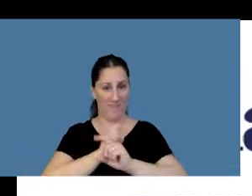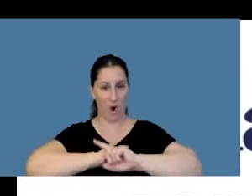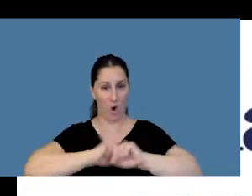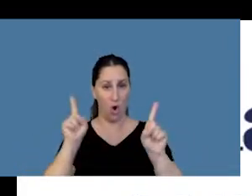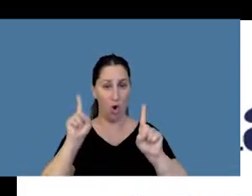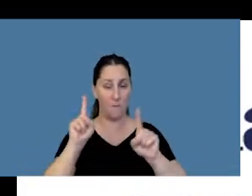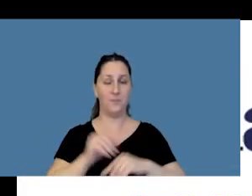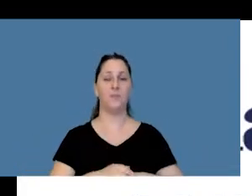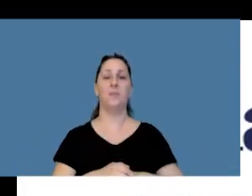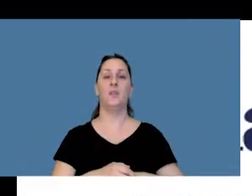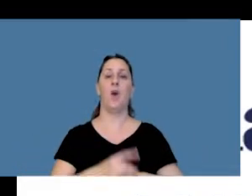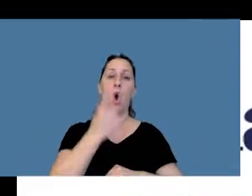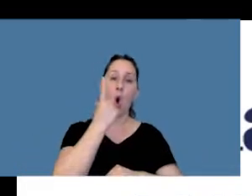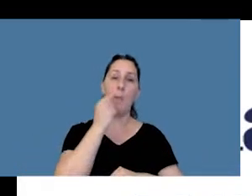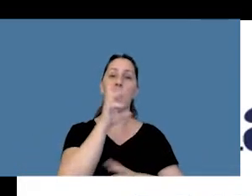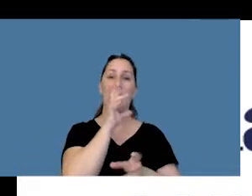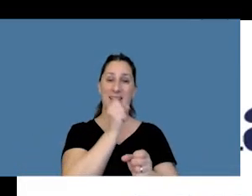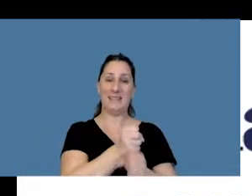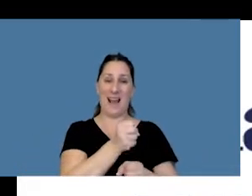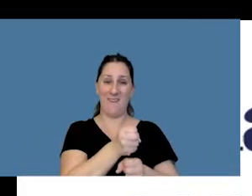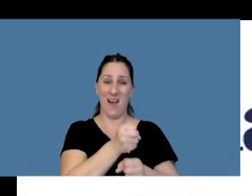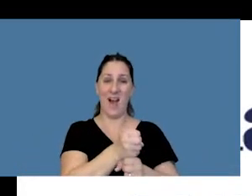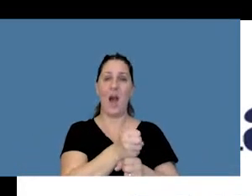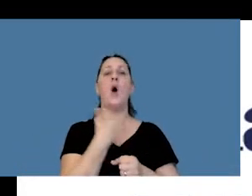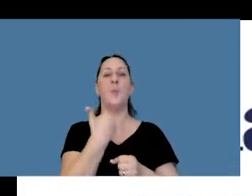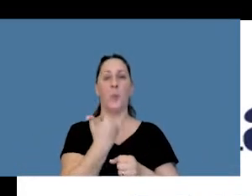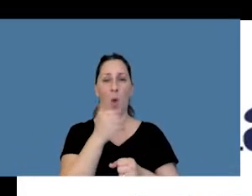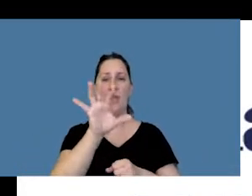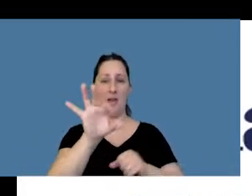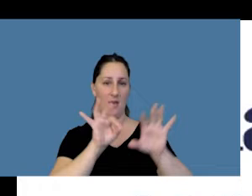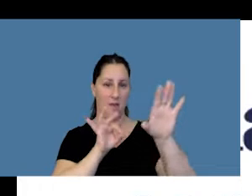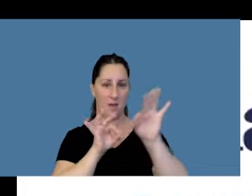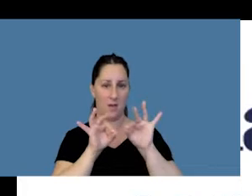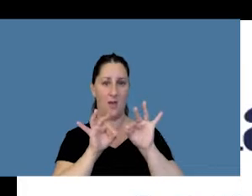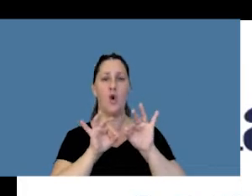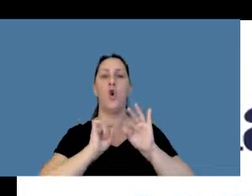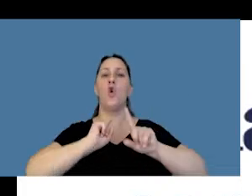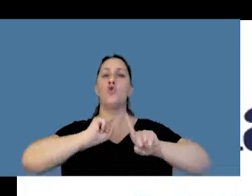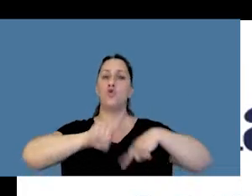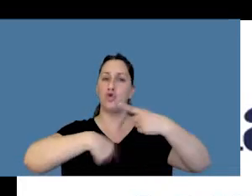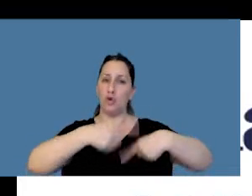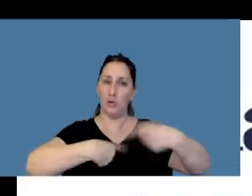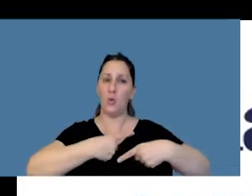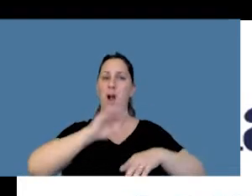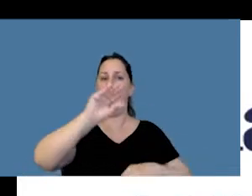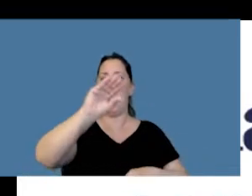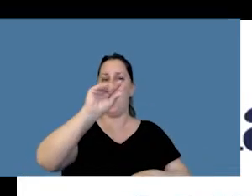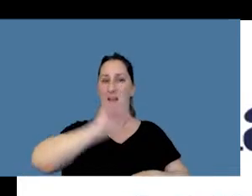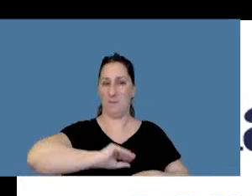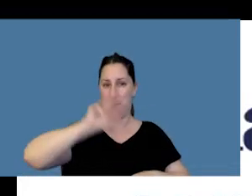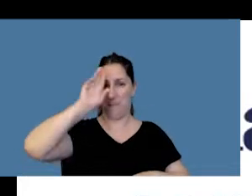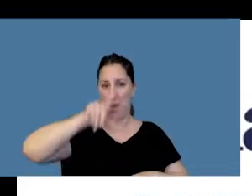tanto la o el trabajador podrán optar por continuar percibiendo las asignaciones